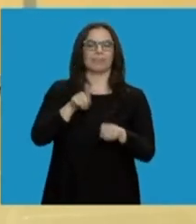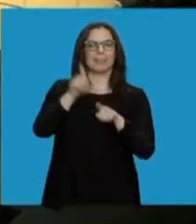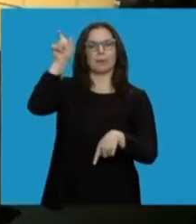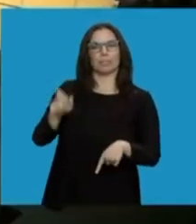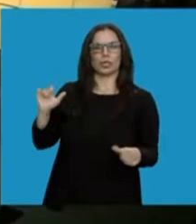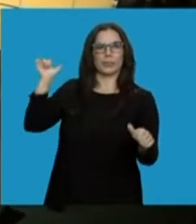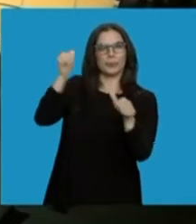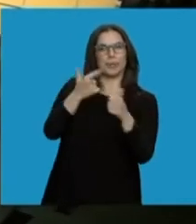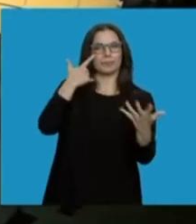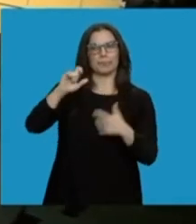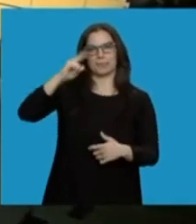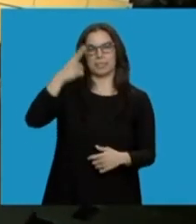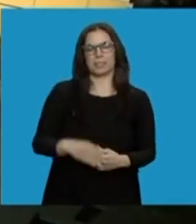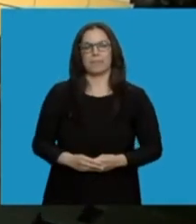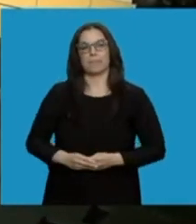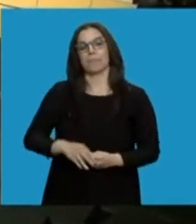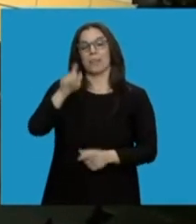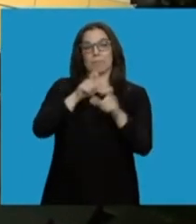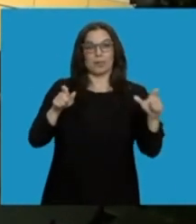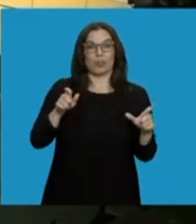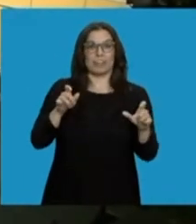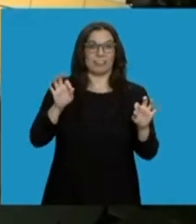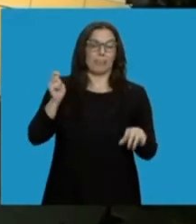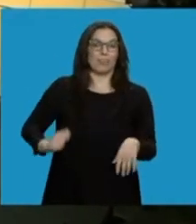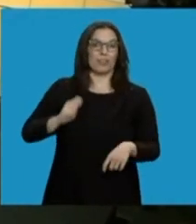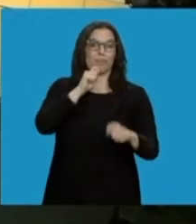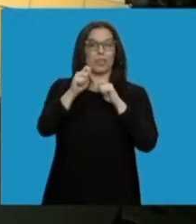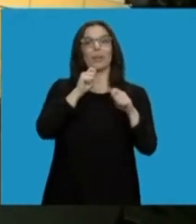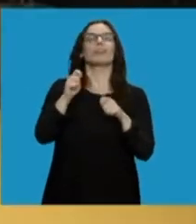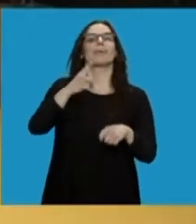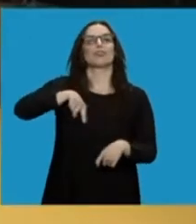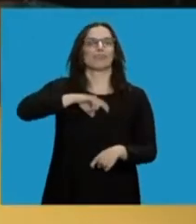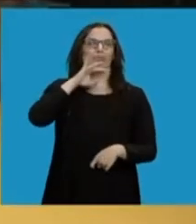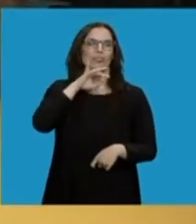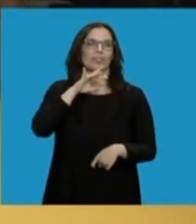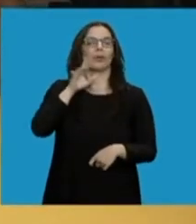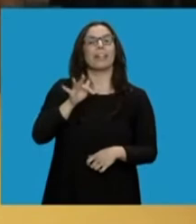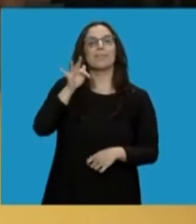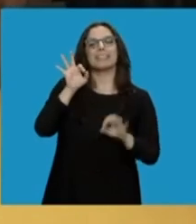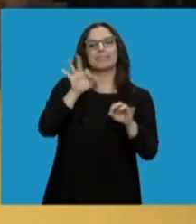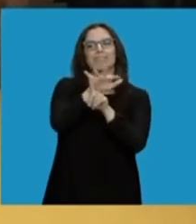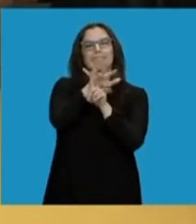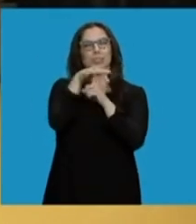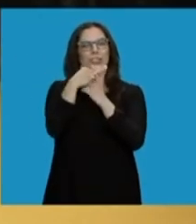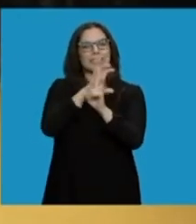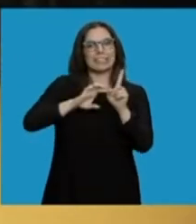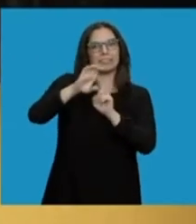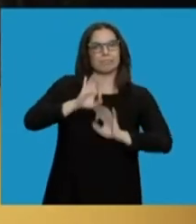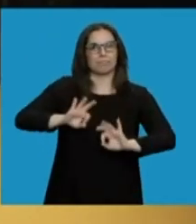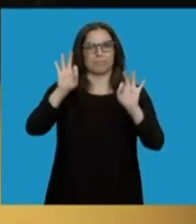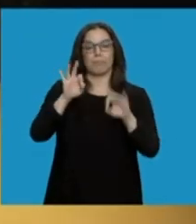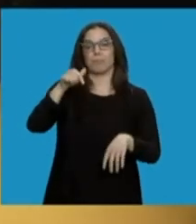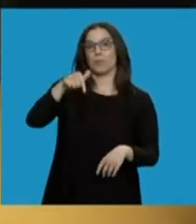Este regreso que tanto celebramos los periodistas se produce en un contexto muy especial, en un contexto muy particular. Los trabajos que hoy